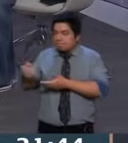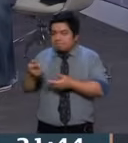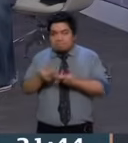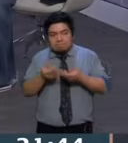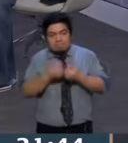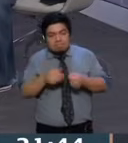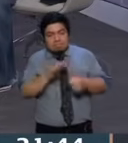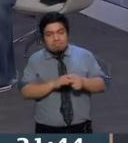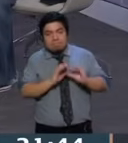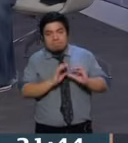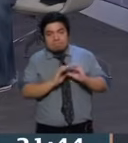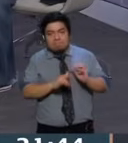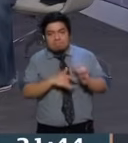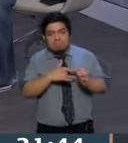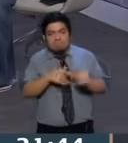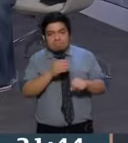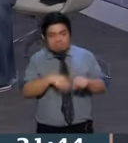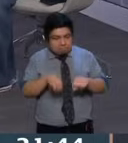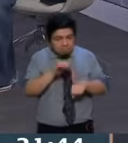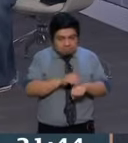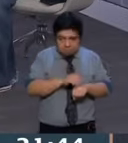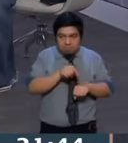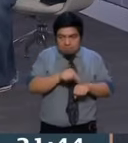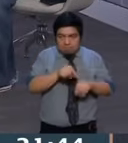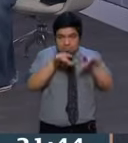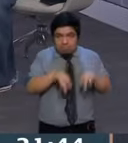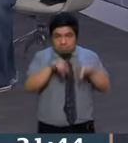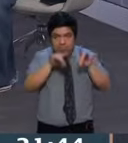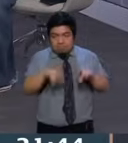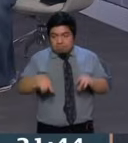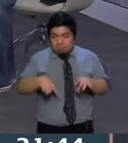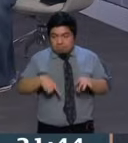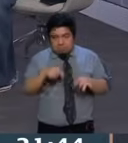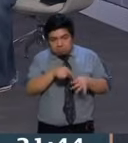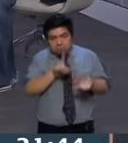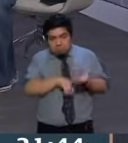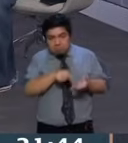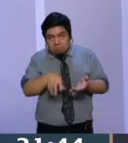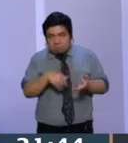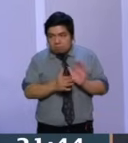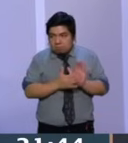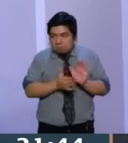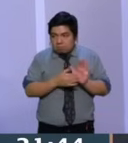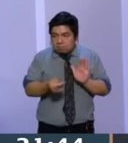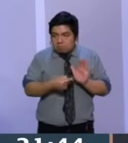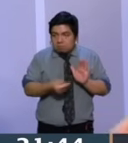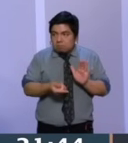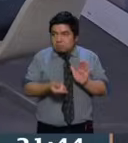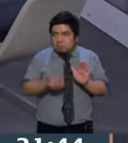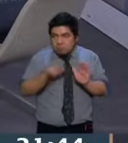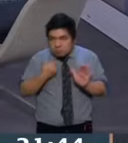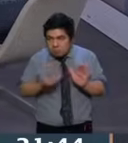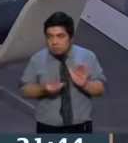de cuidados, hubo incluso una instalación en el Palacio de Gobierno, etcétera. Pero no hay, o Yo sea, asistí no hay un como papel. testigo. Sí, claro que sí. No, no